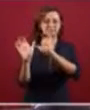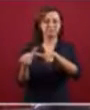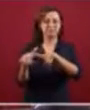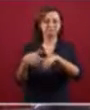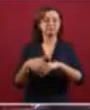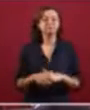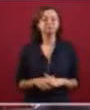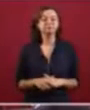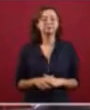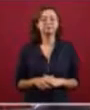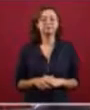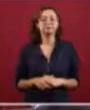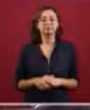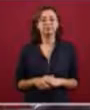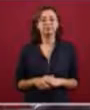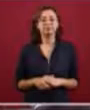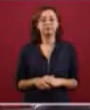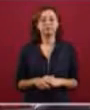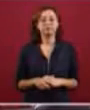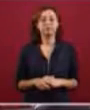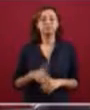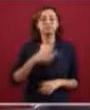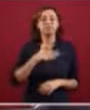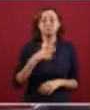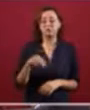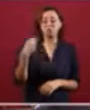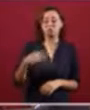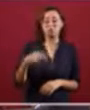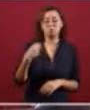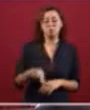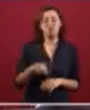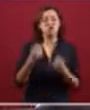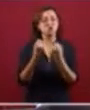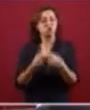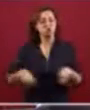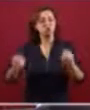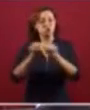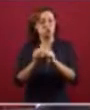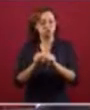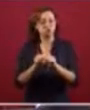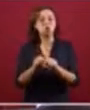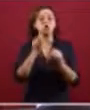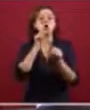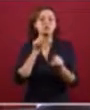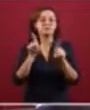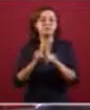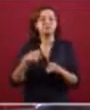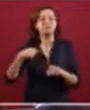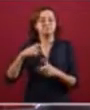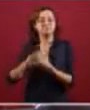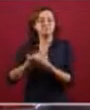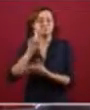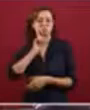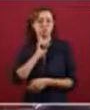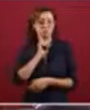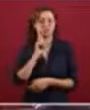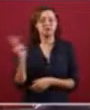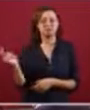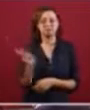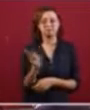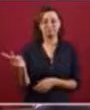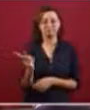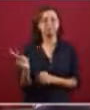y me ponen a mí como socio y también a mi esposa.